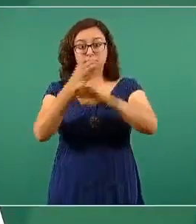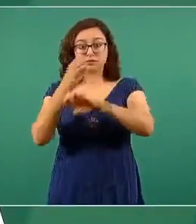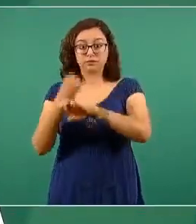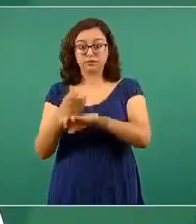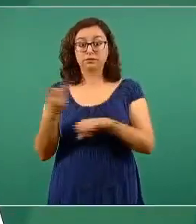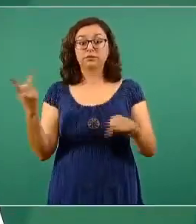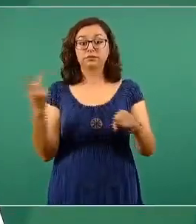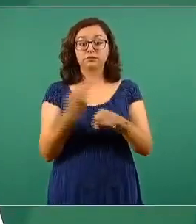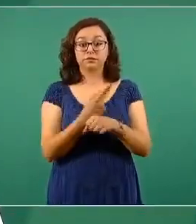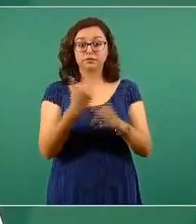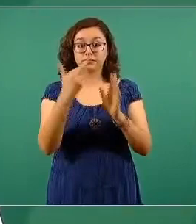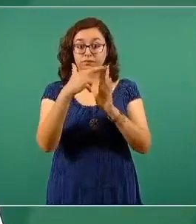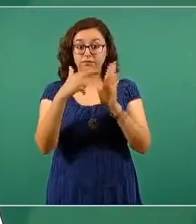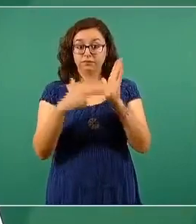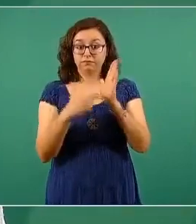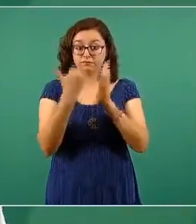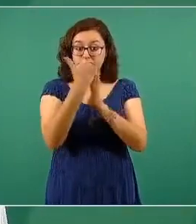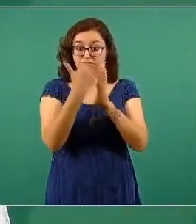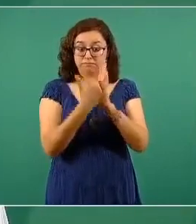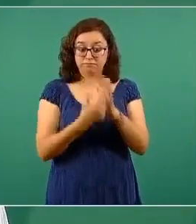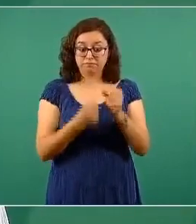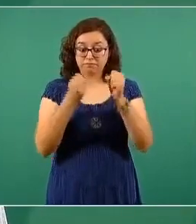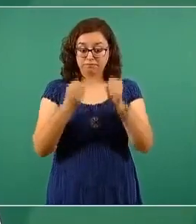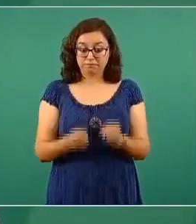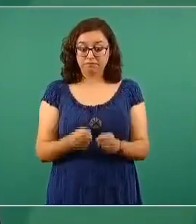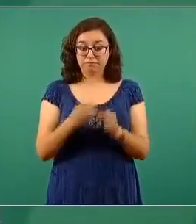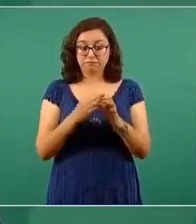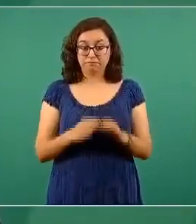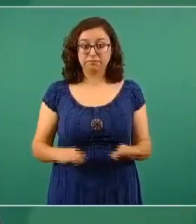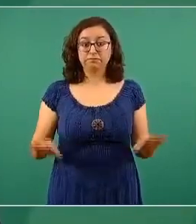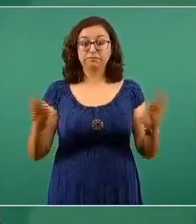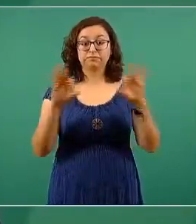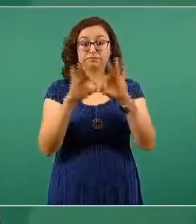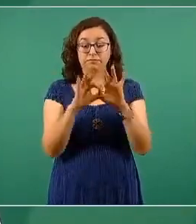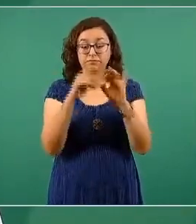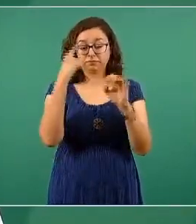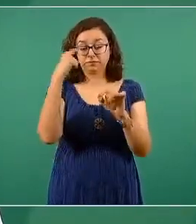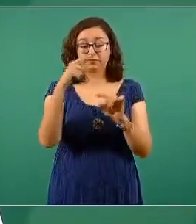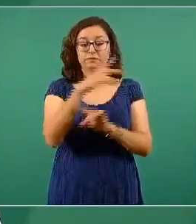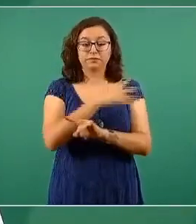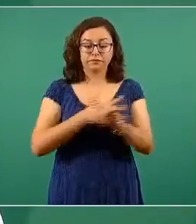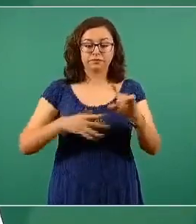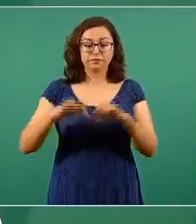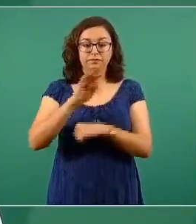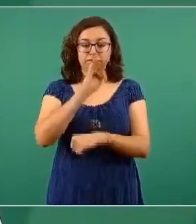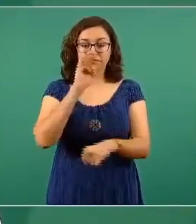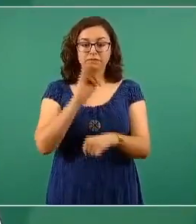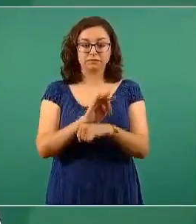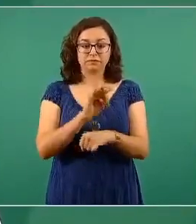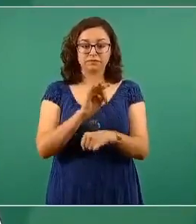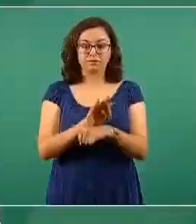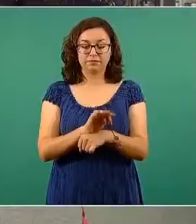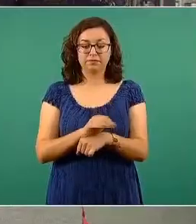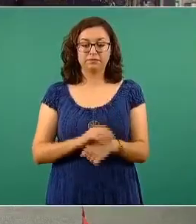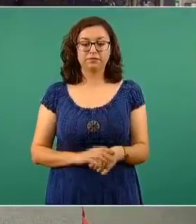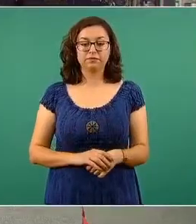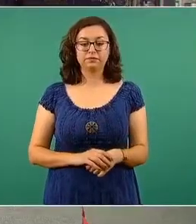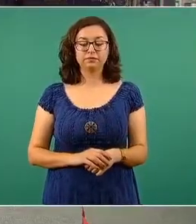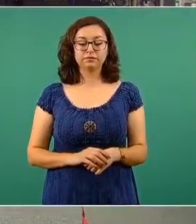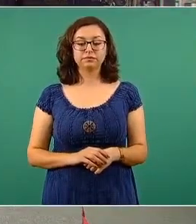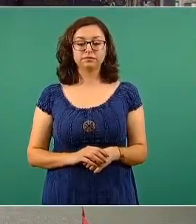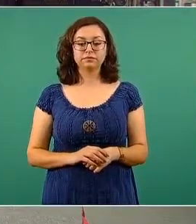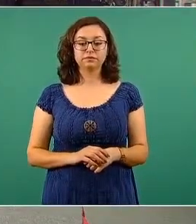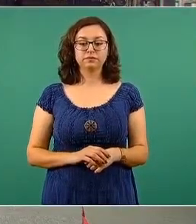los elementos de seguridad es importante para mantener lo más seguro posible el regreso presencial a clases.